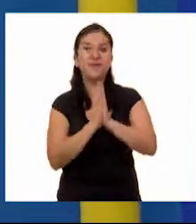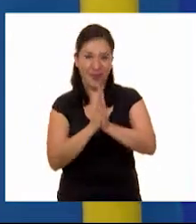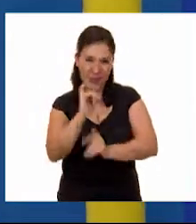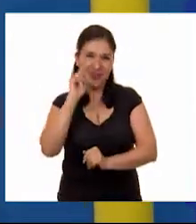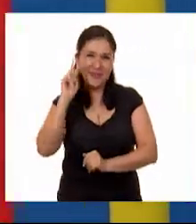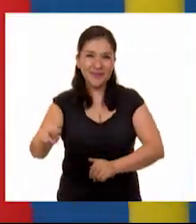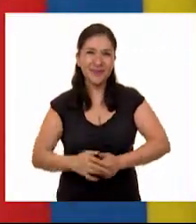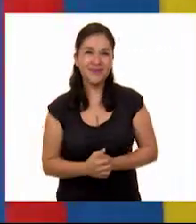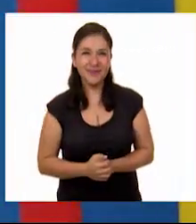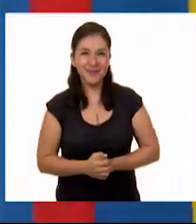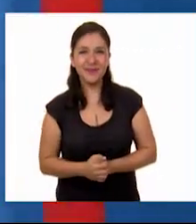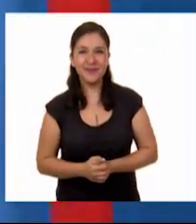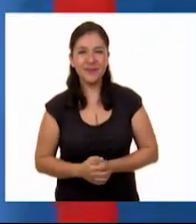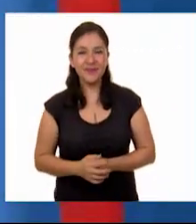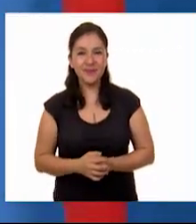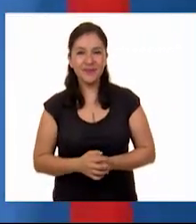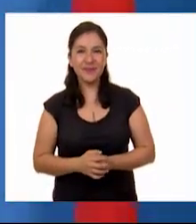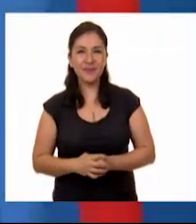Jenny, adelante.